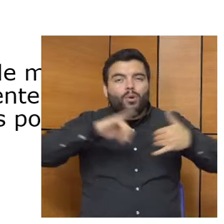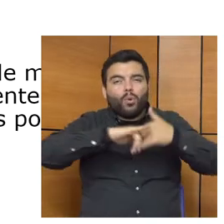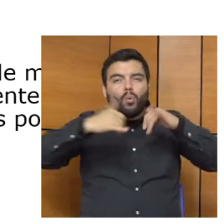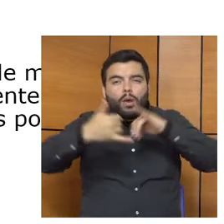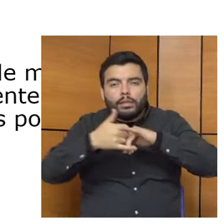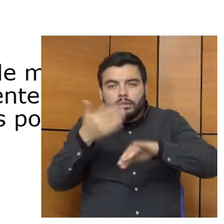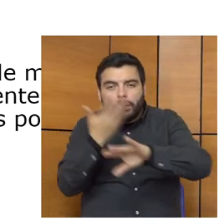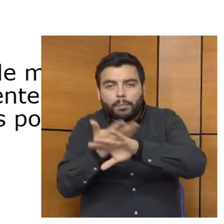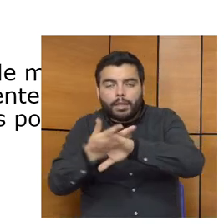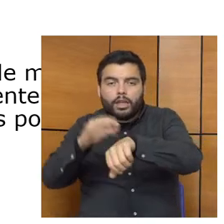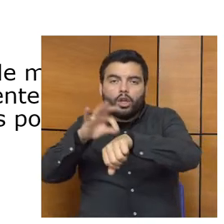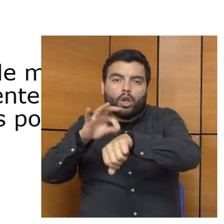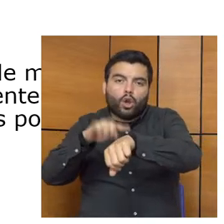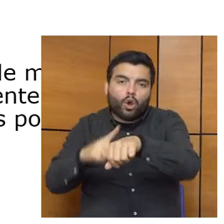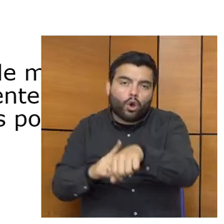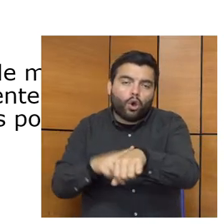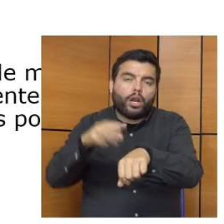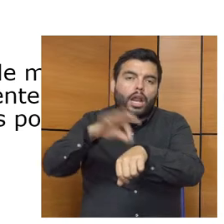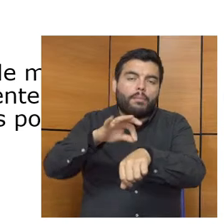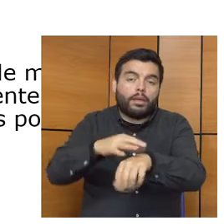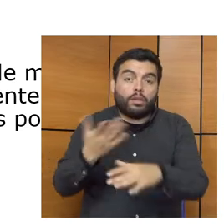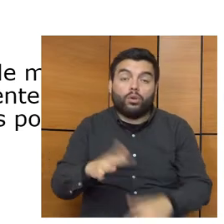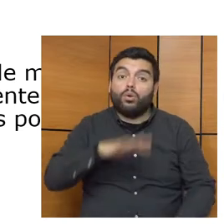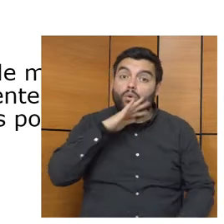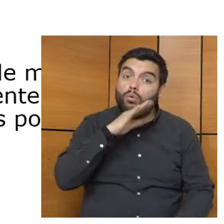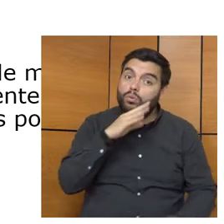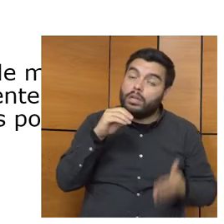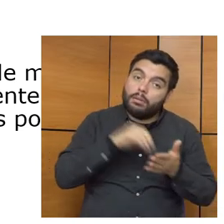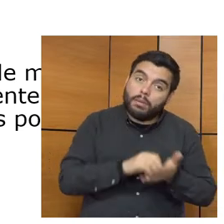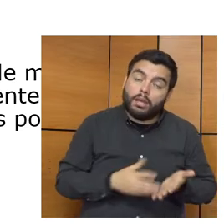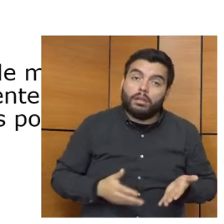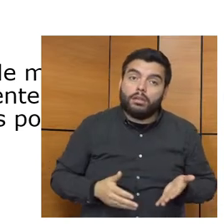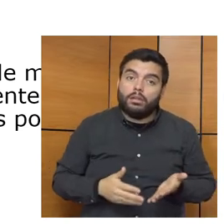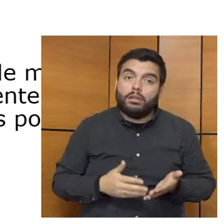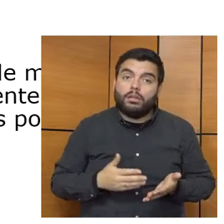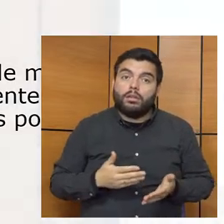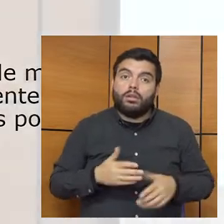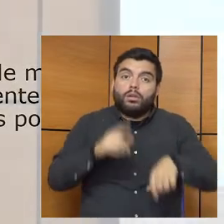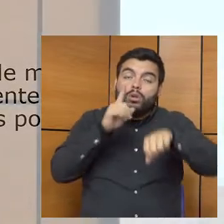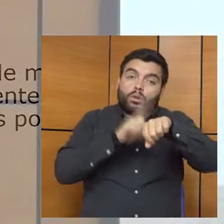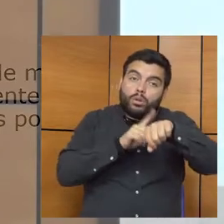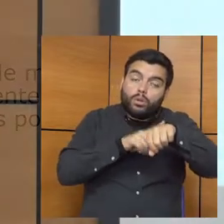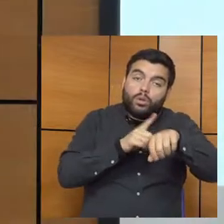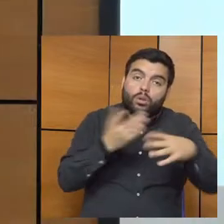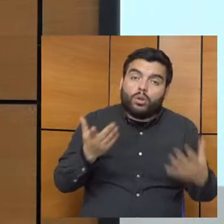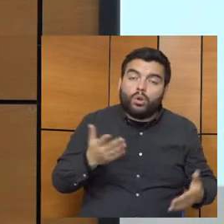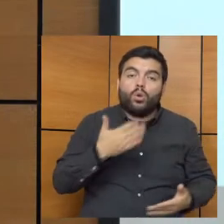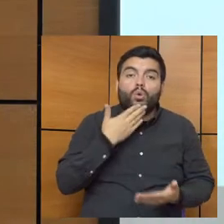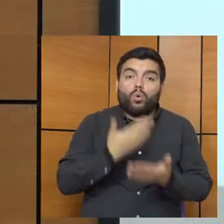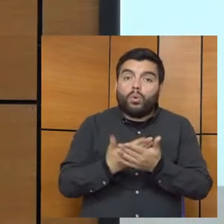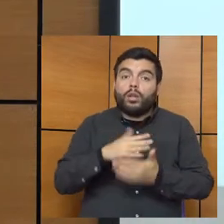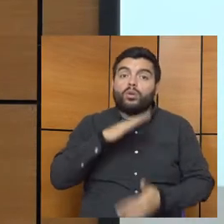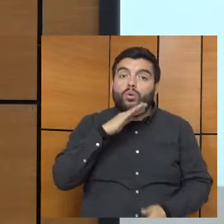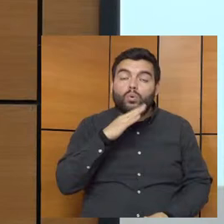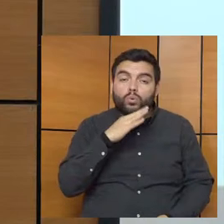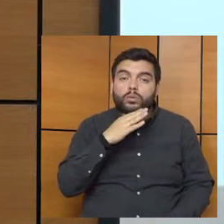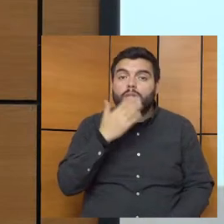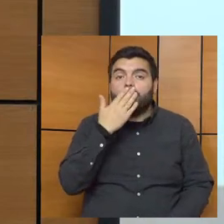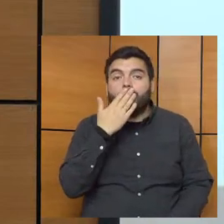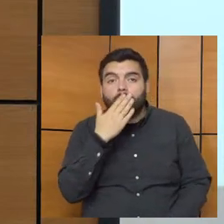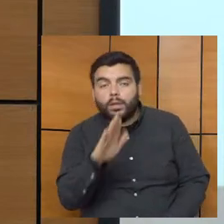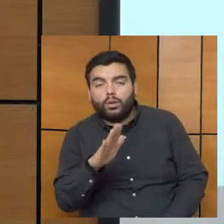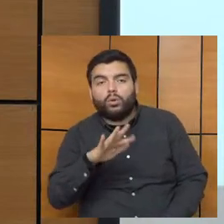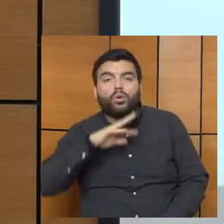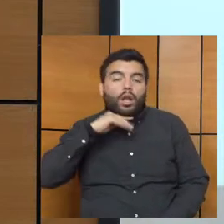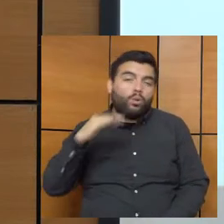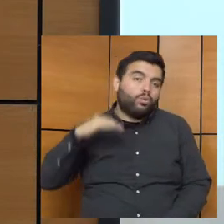hora, quizás la gente va a intentar usar más. Y cuando use más, luego de un tiempo, o sea, va a ser mejor usuario.